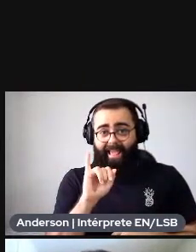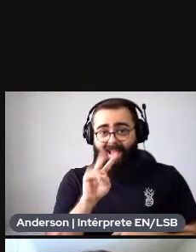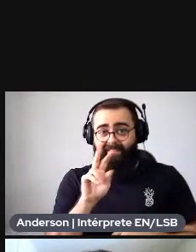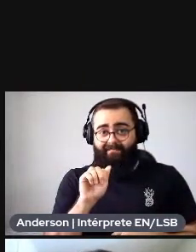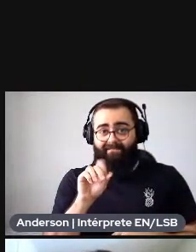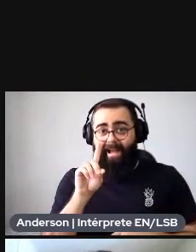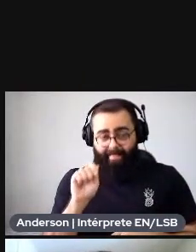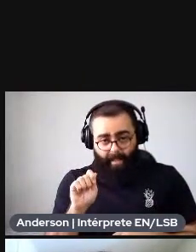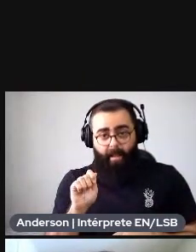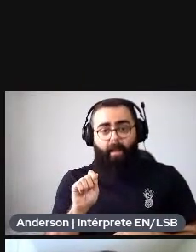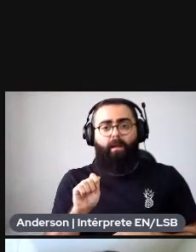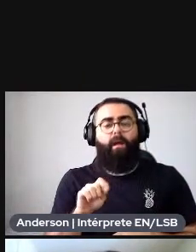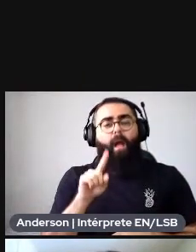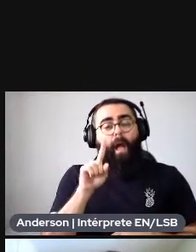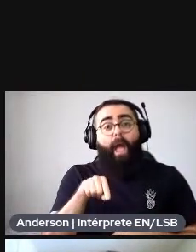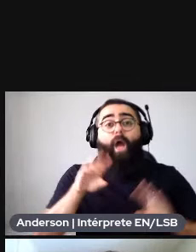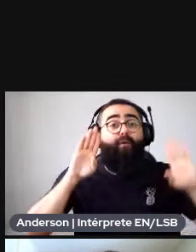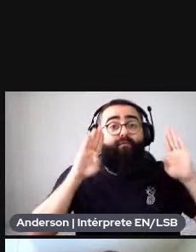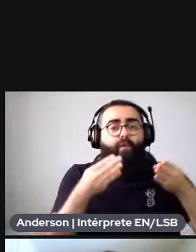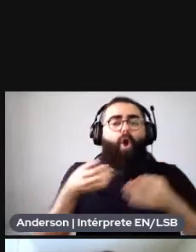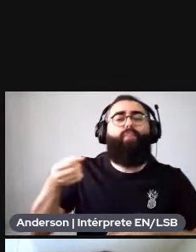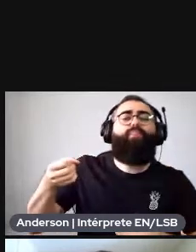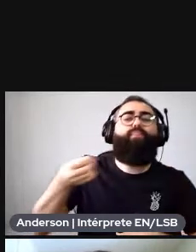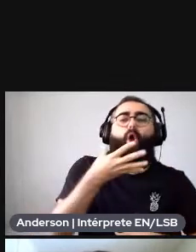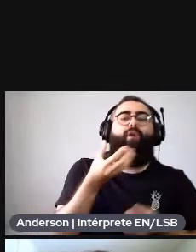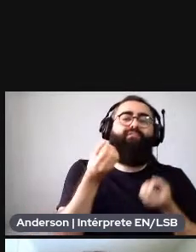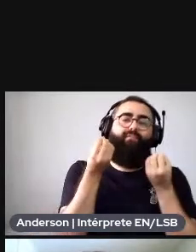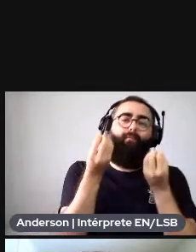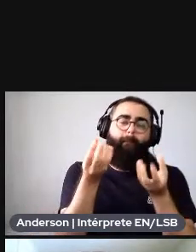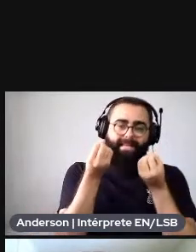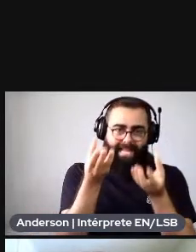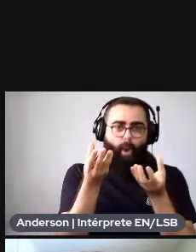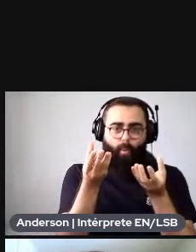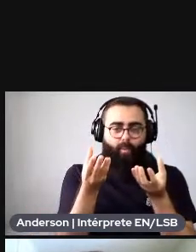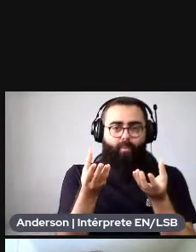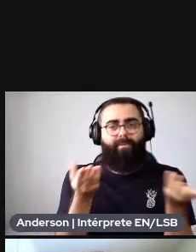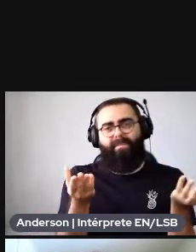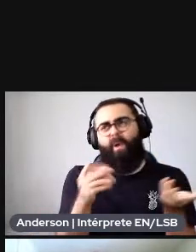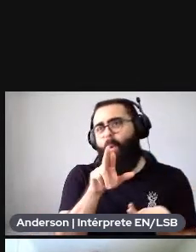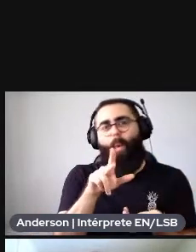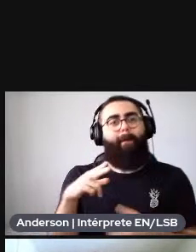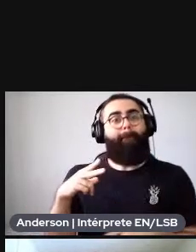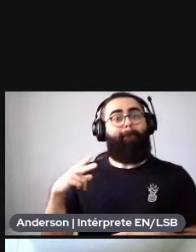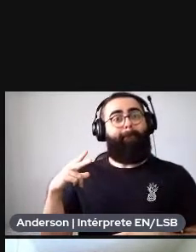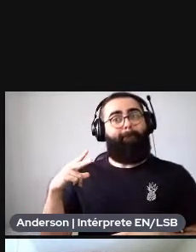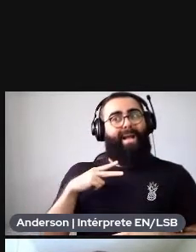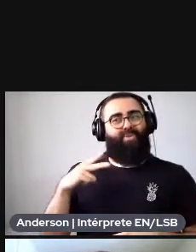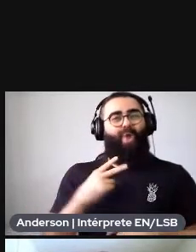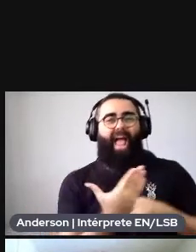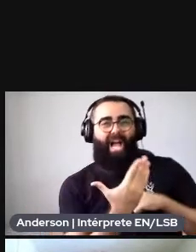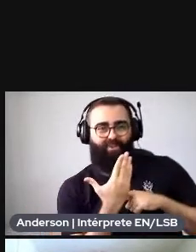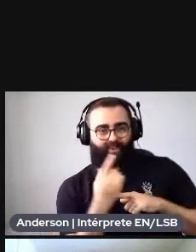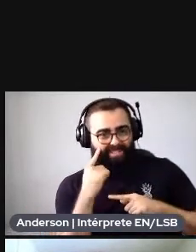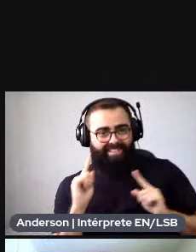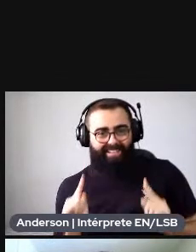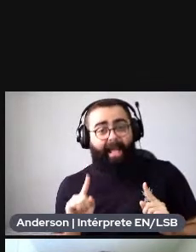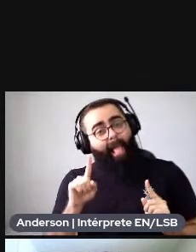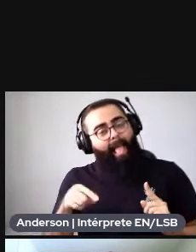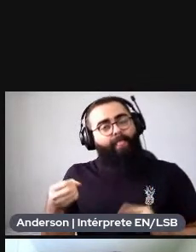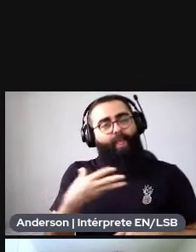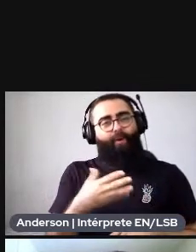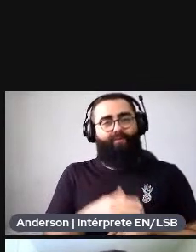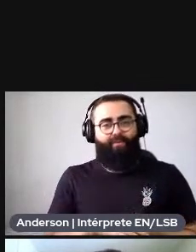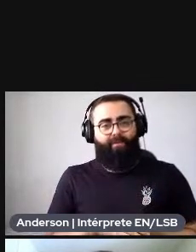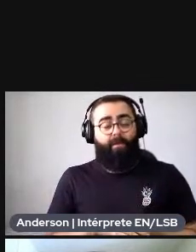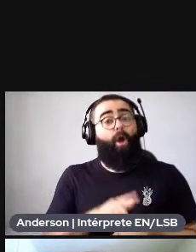focus on new information. So, un favor personal is what is new.